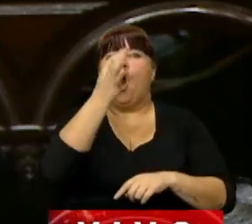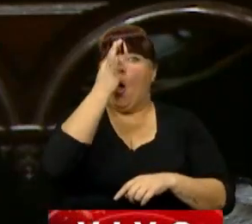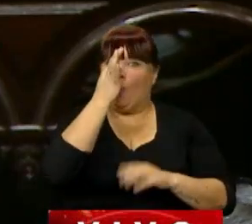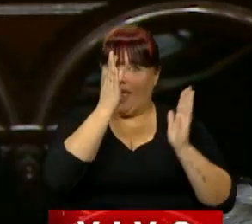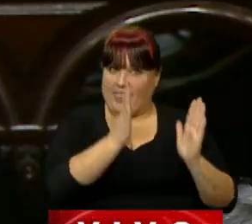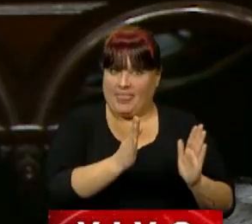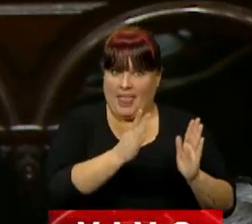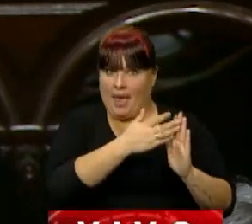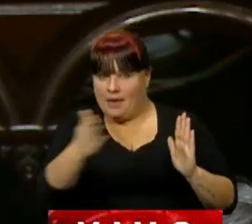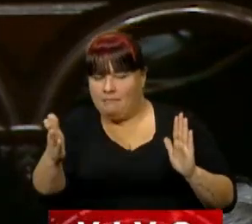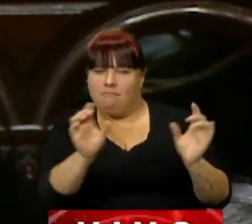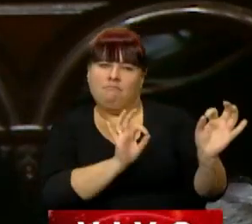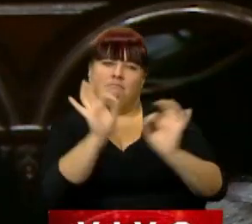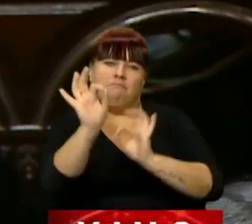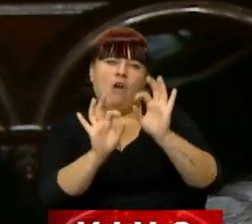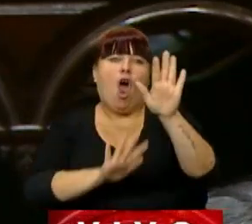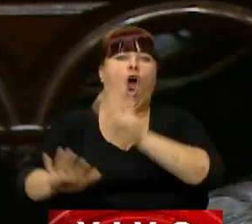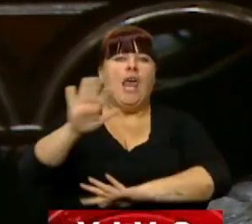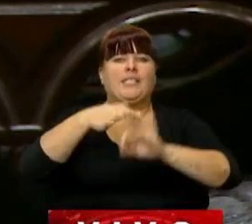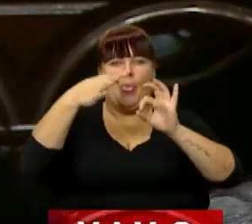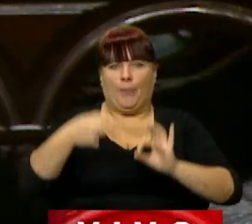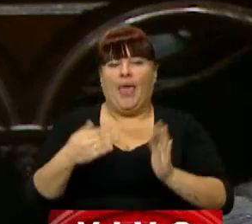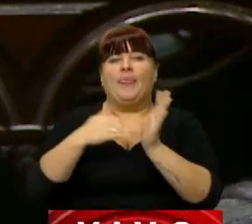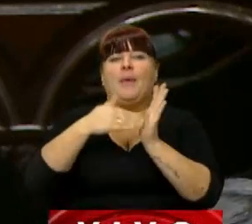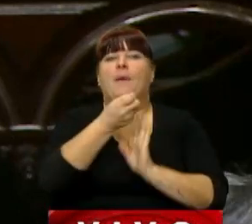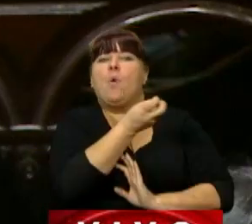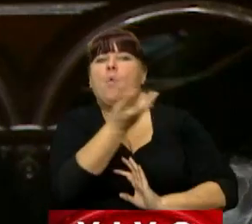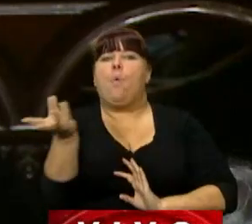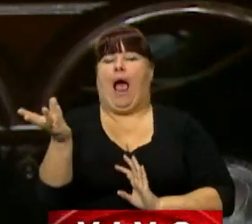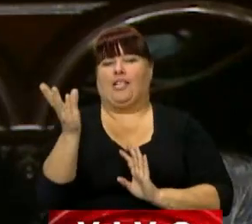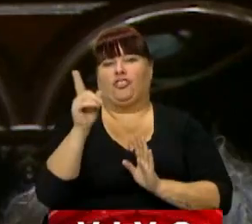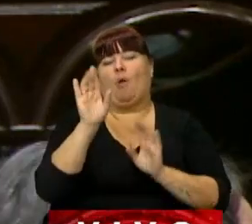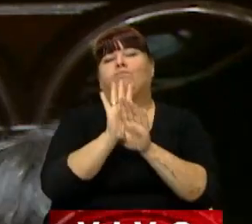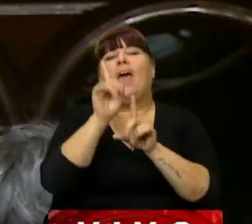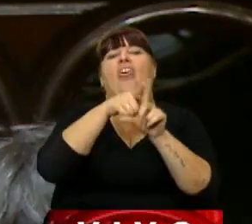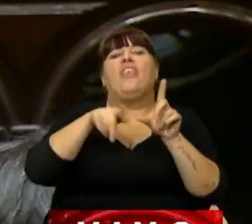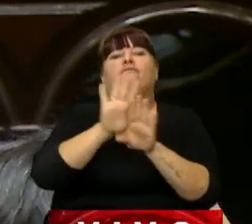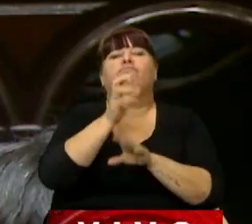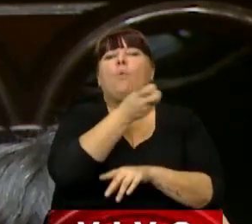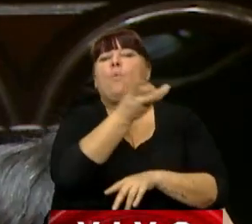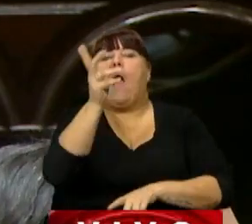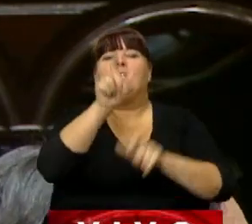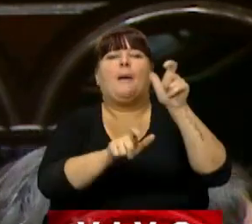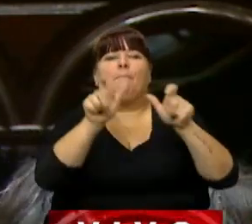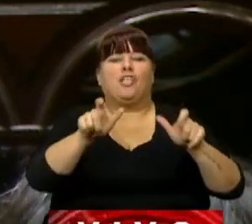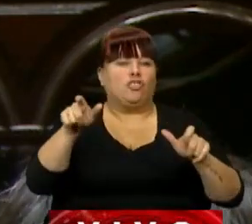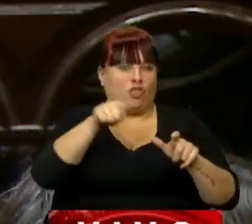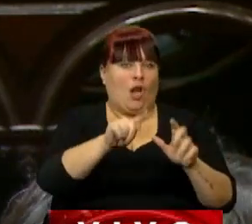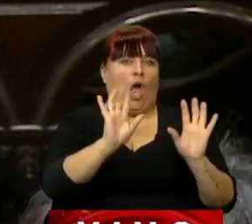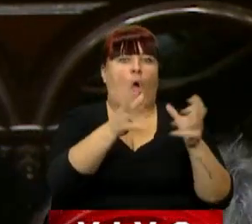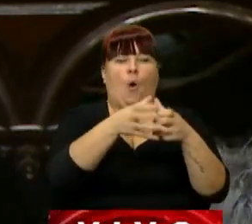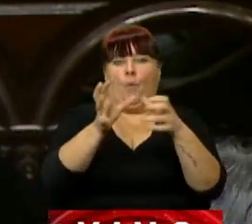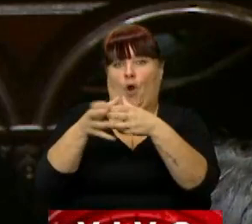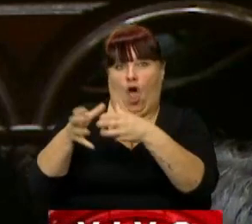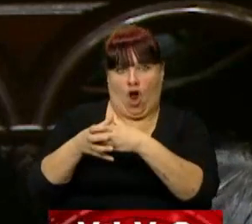20, proporcionalmente organizada en función de la cantidad, distribuida, perdón, en función de la cantidad de integrantes que